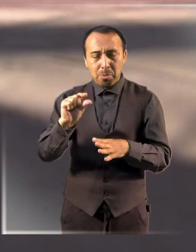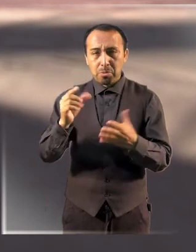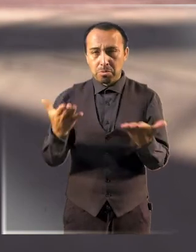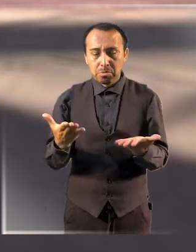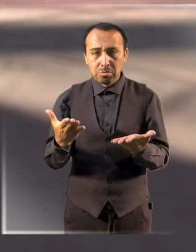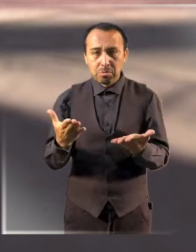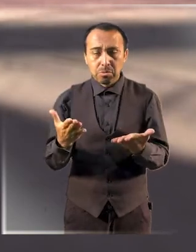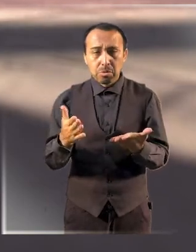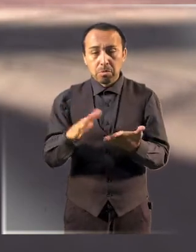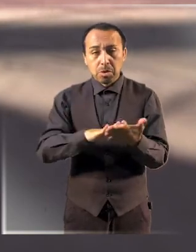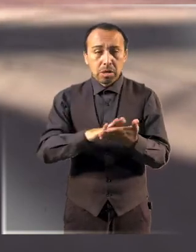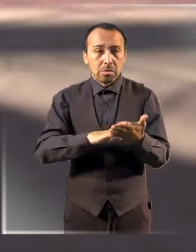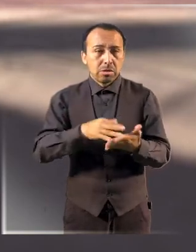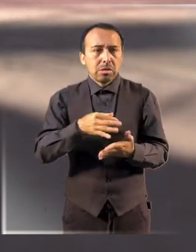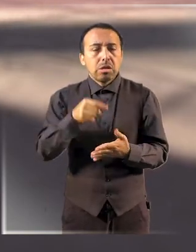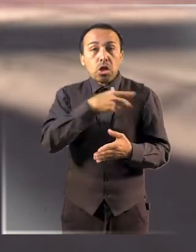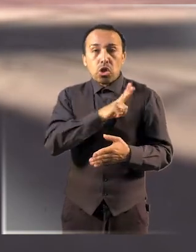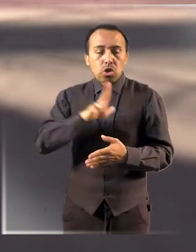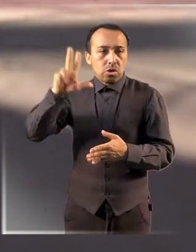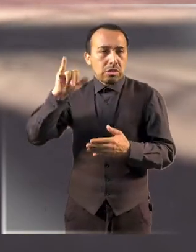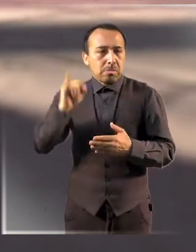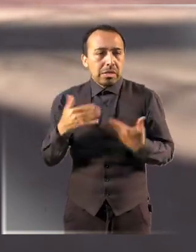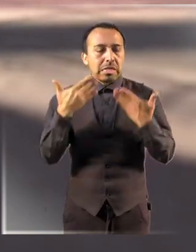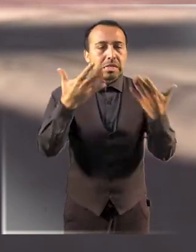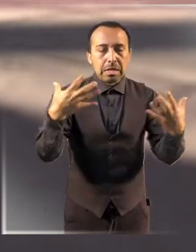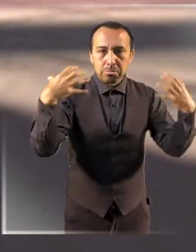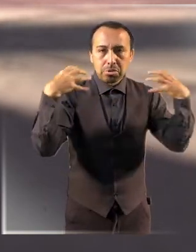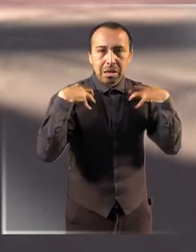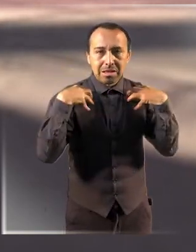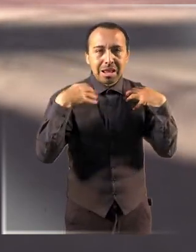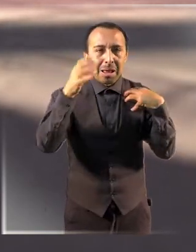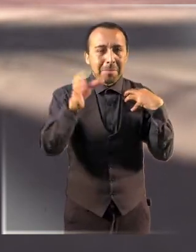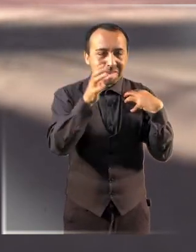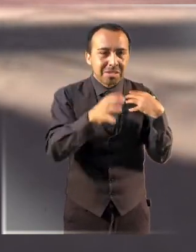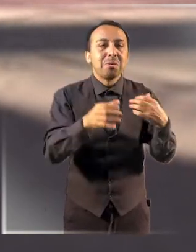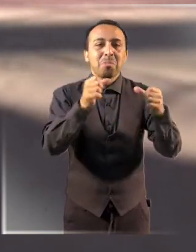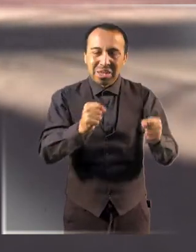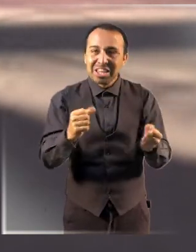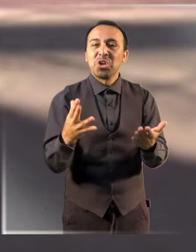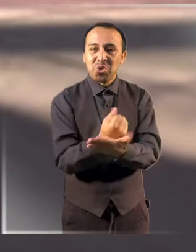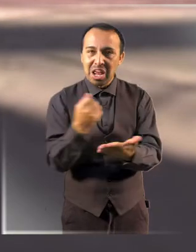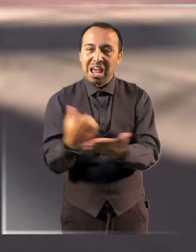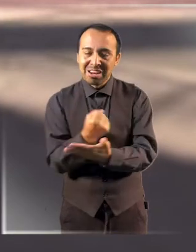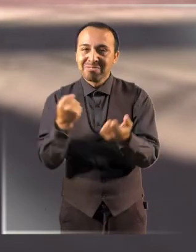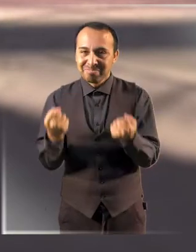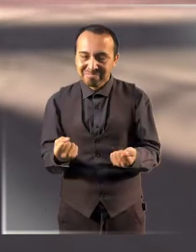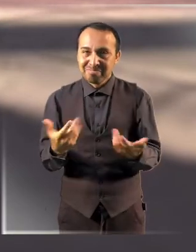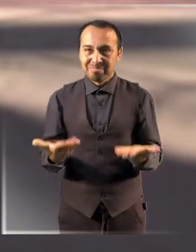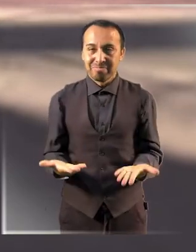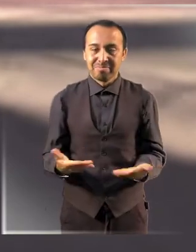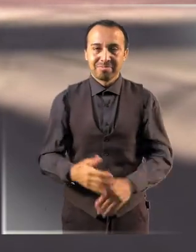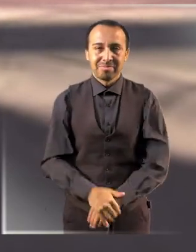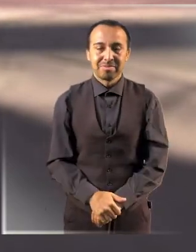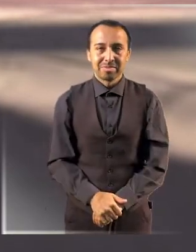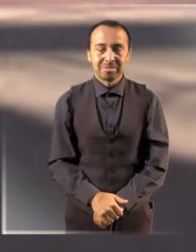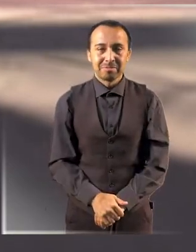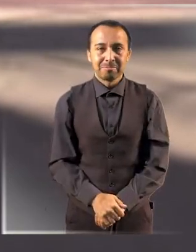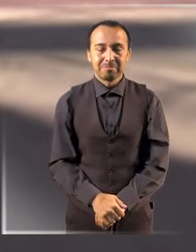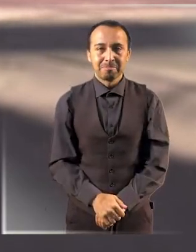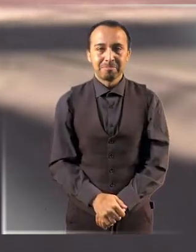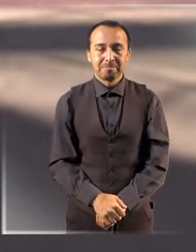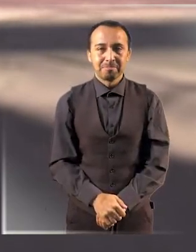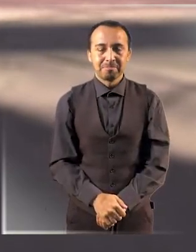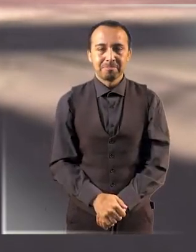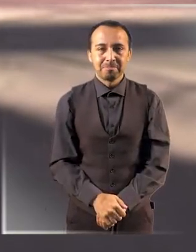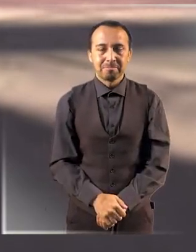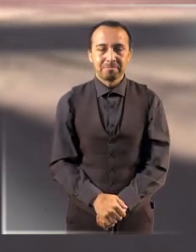de... Y siempre he dicho, la mochila no se la da Dios a quien no se la puede. Yo creo que nosotros los pudimos... Otra vez en la cancha, Emanuel juega